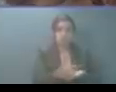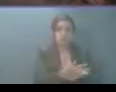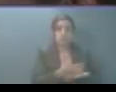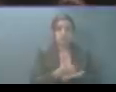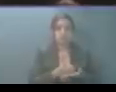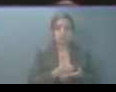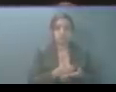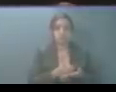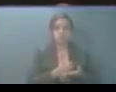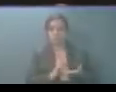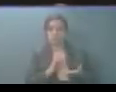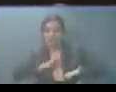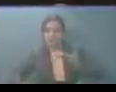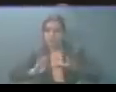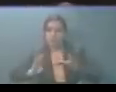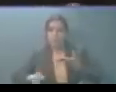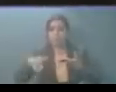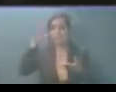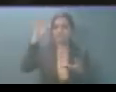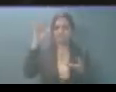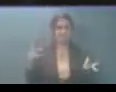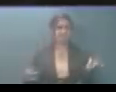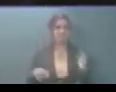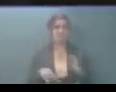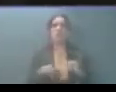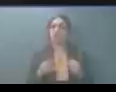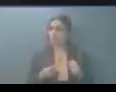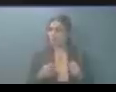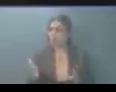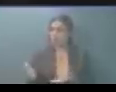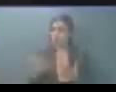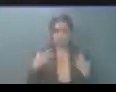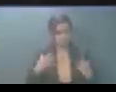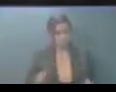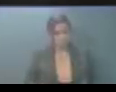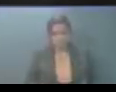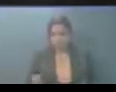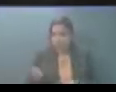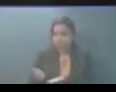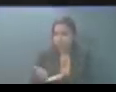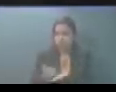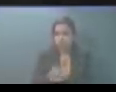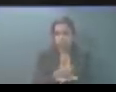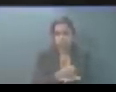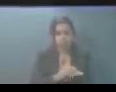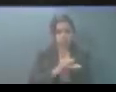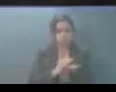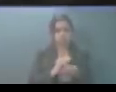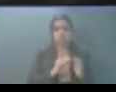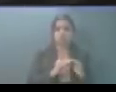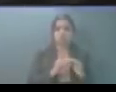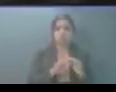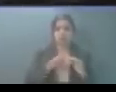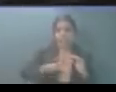realidad, ¿cómo es posible que el gobierno ha podido gastar más dinero del que dice haber recibido?